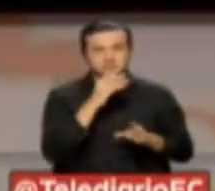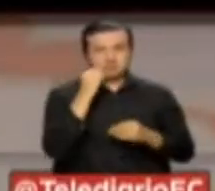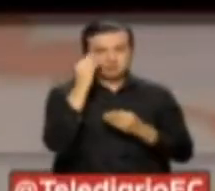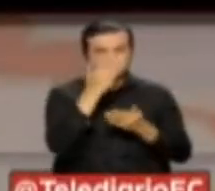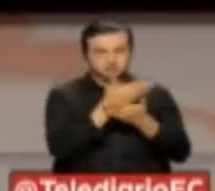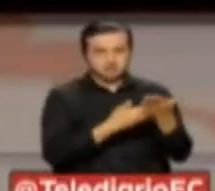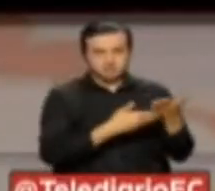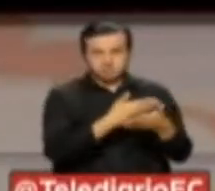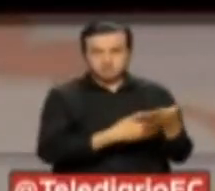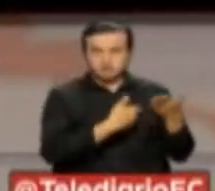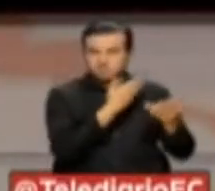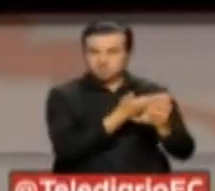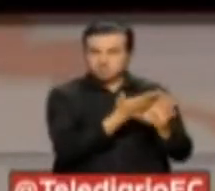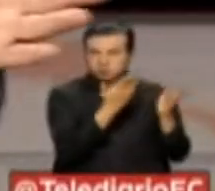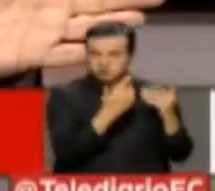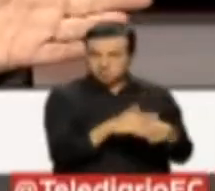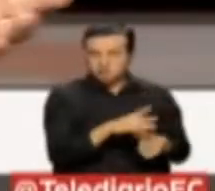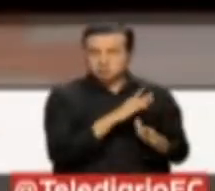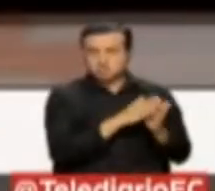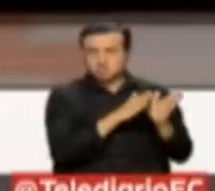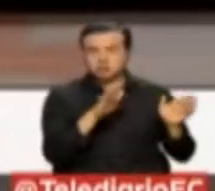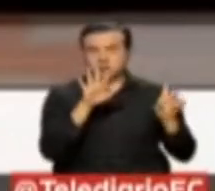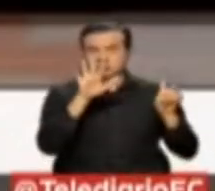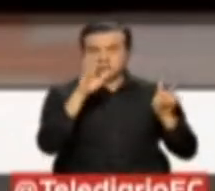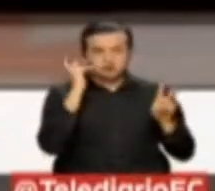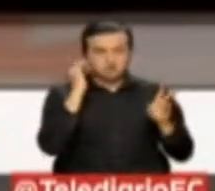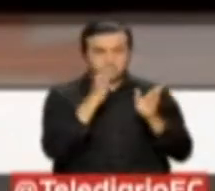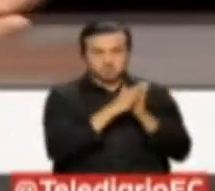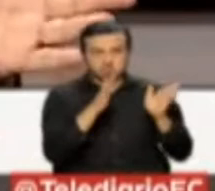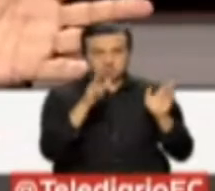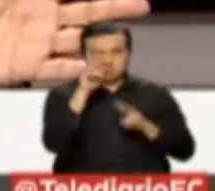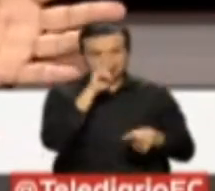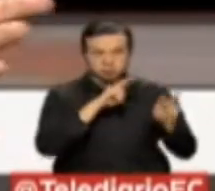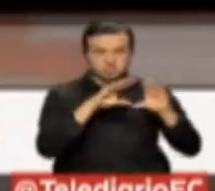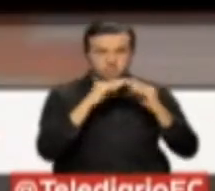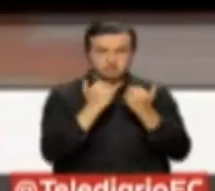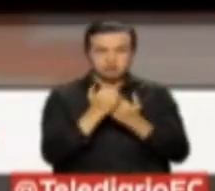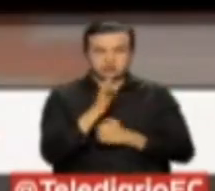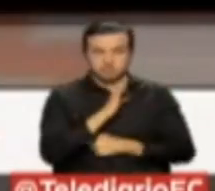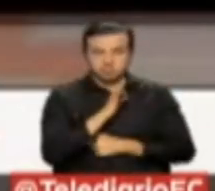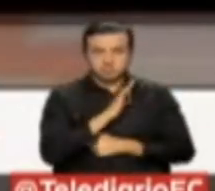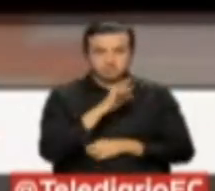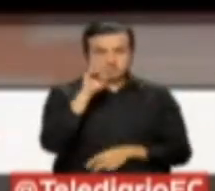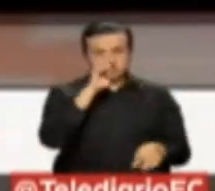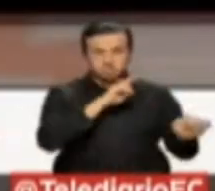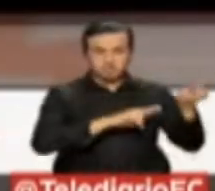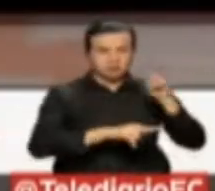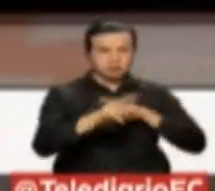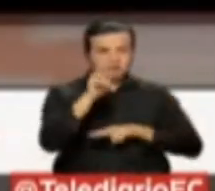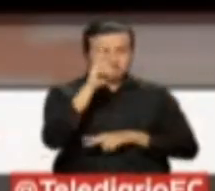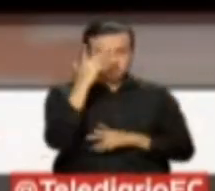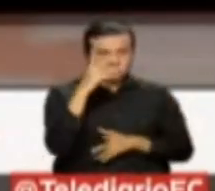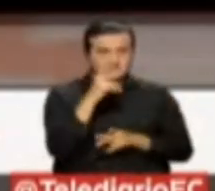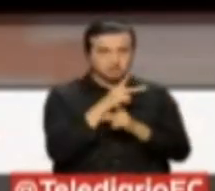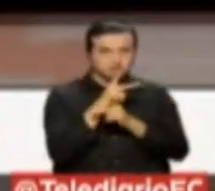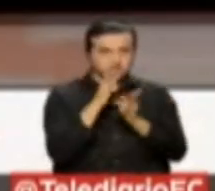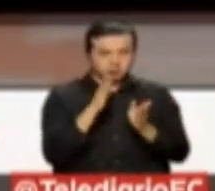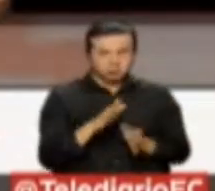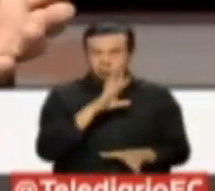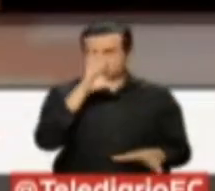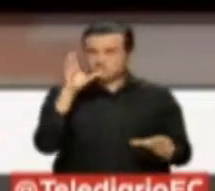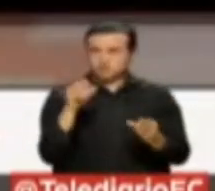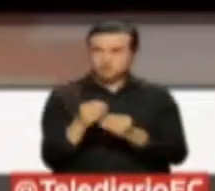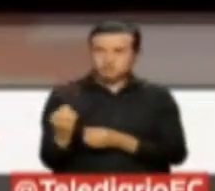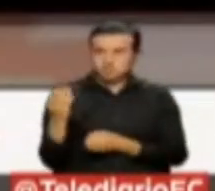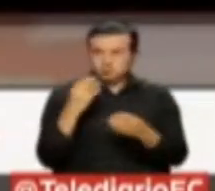impugnaciones nosotros tenemos siete días para analizar hay una comisión técnica también que evalúa luego de eso los consejeros recibimos toda